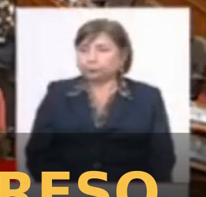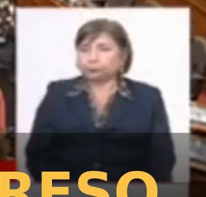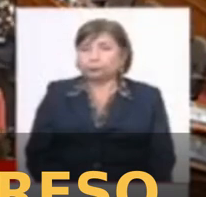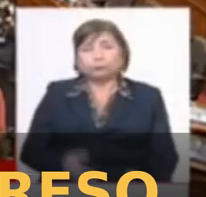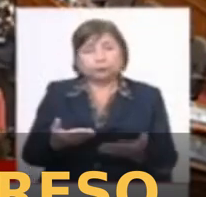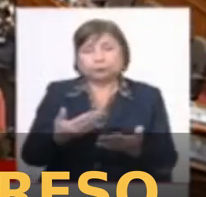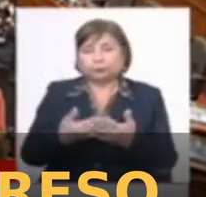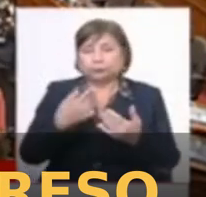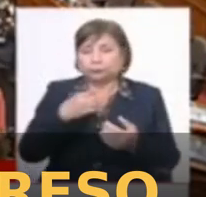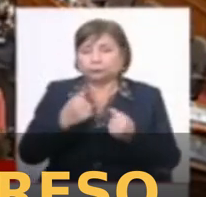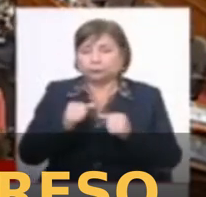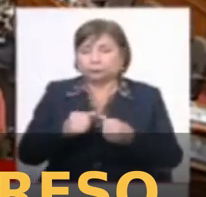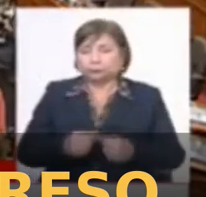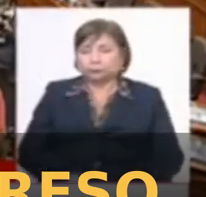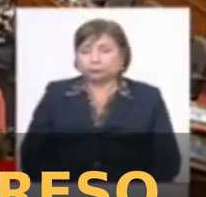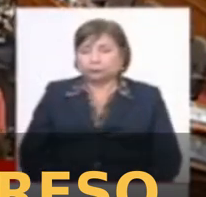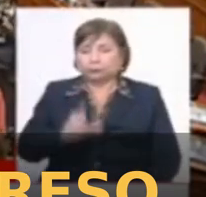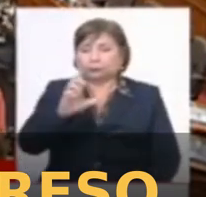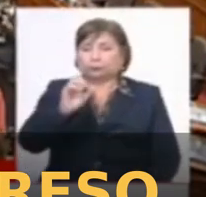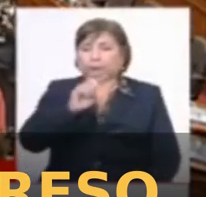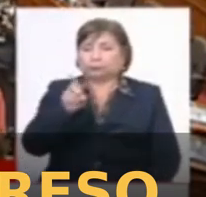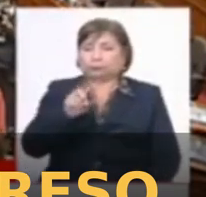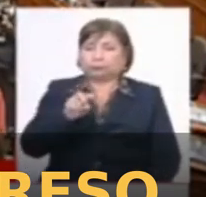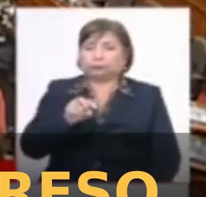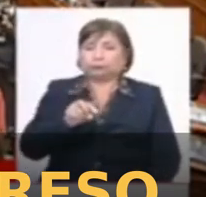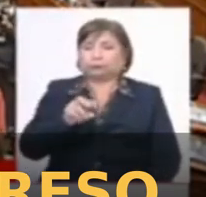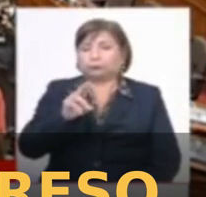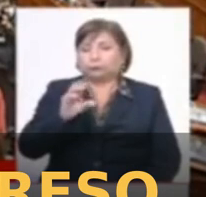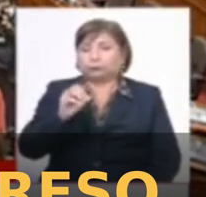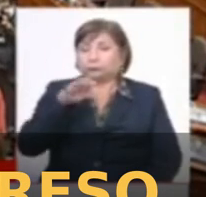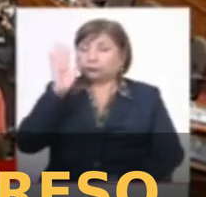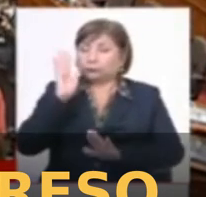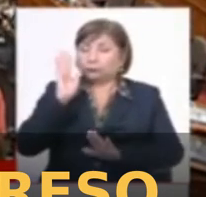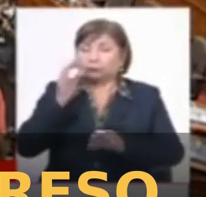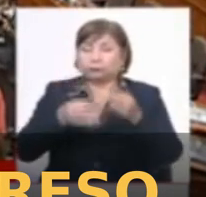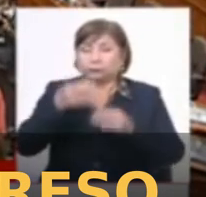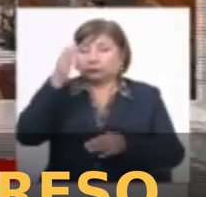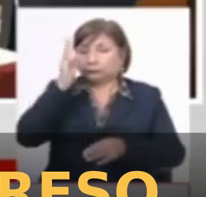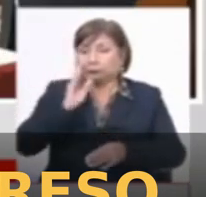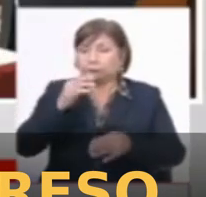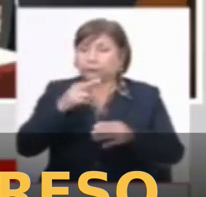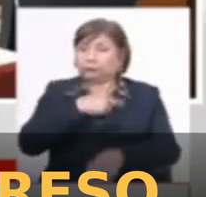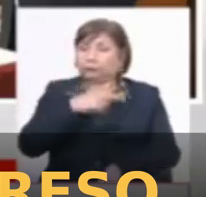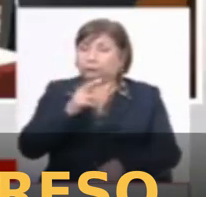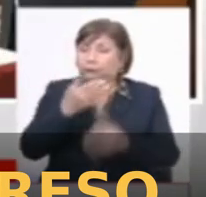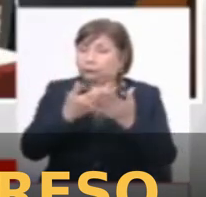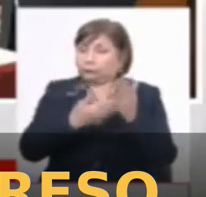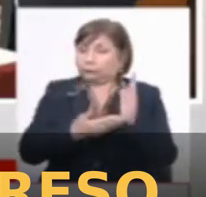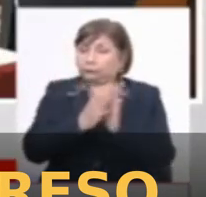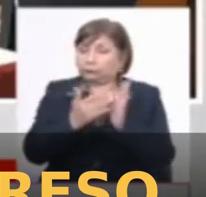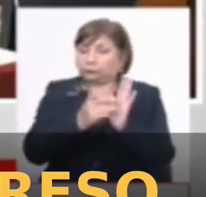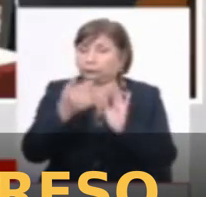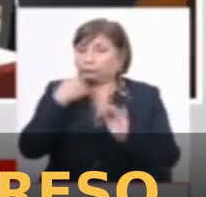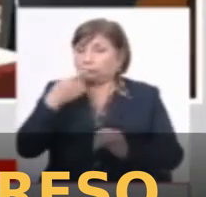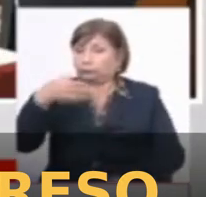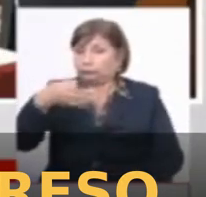Señora Carolín Lisbeth López Arredondo, juráis por Dios y por estos santos evangelios decir la